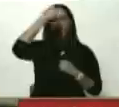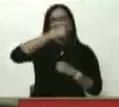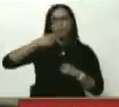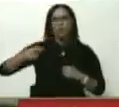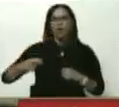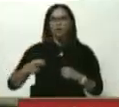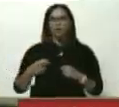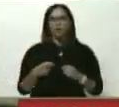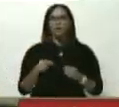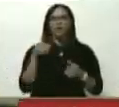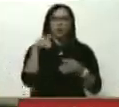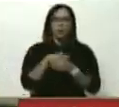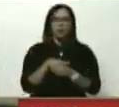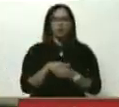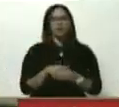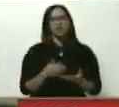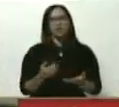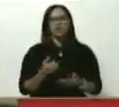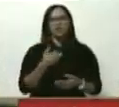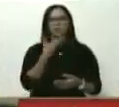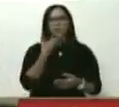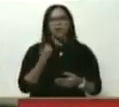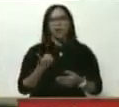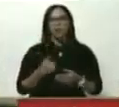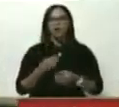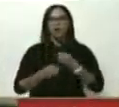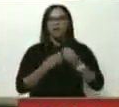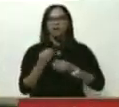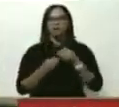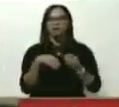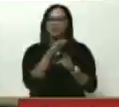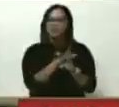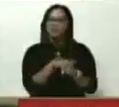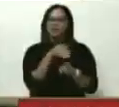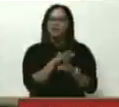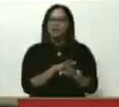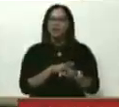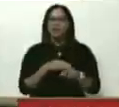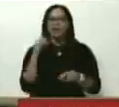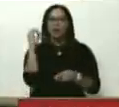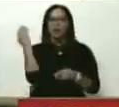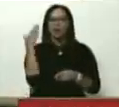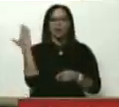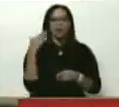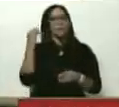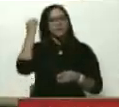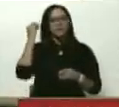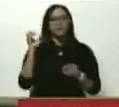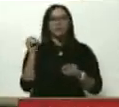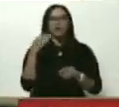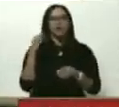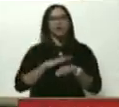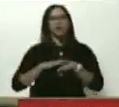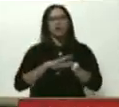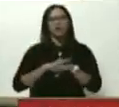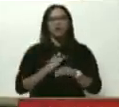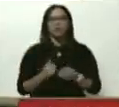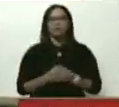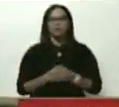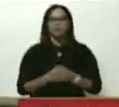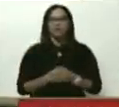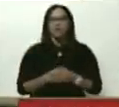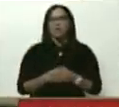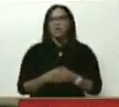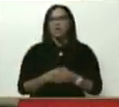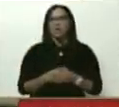que él lo eligió y prefirió hacerle cariño a la oligarquía, pensando que la oligarquía lo iba a perdonar. Invitó para allá, aquí